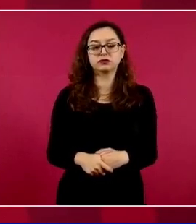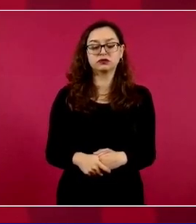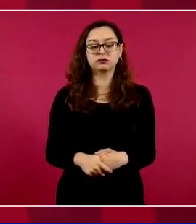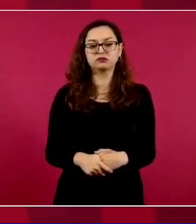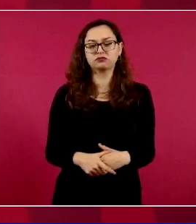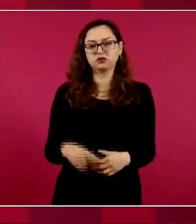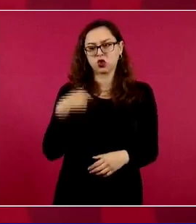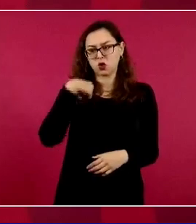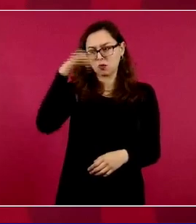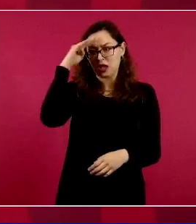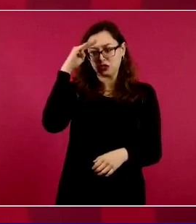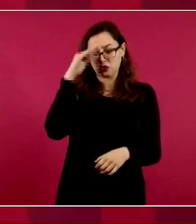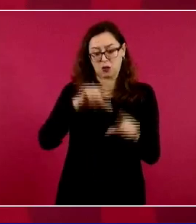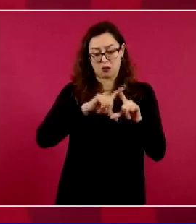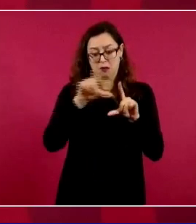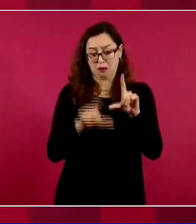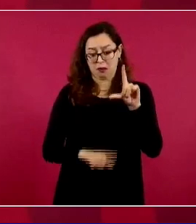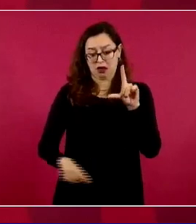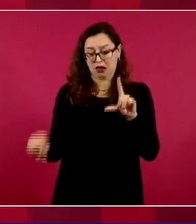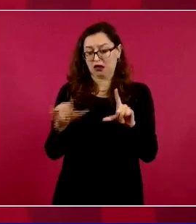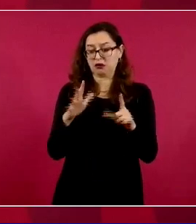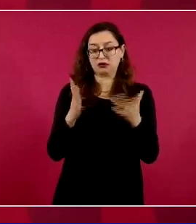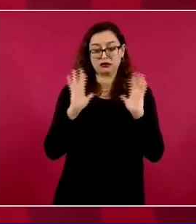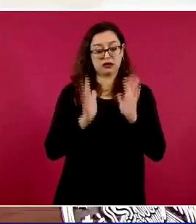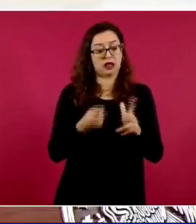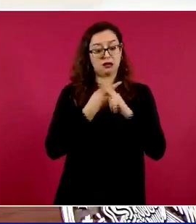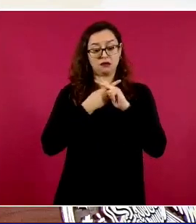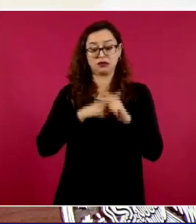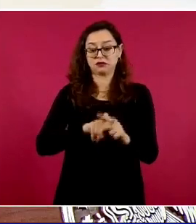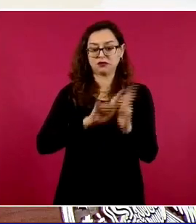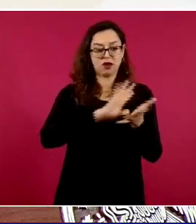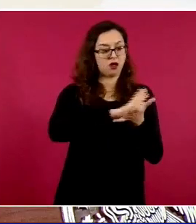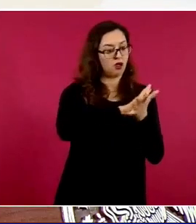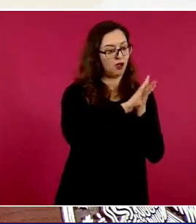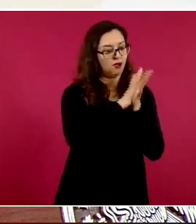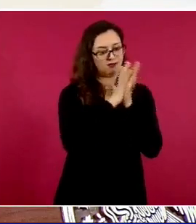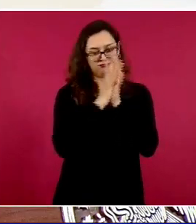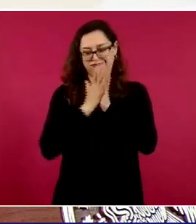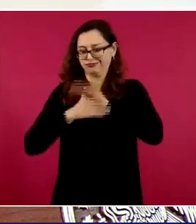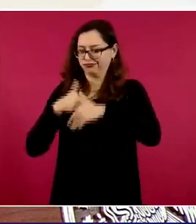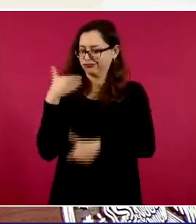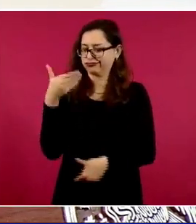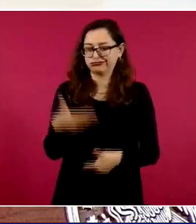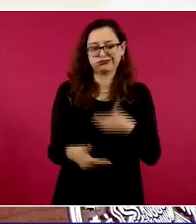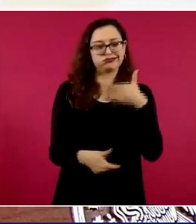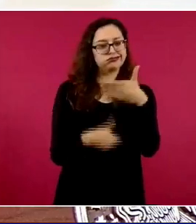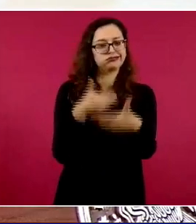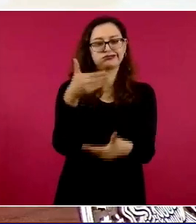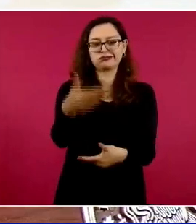transformación. La gente está muy consciente,